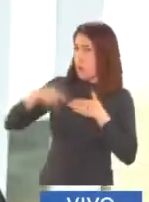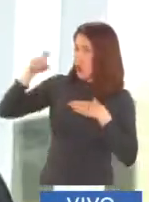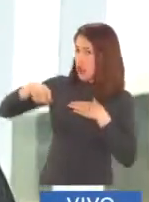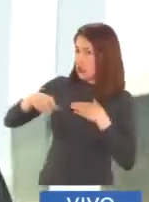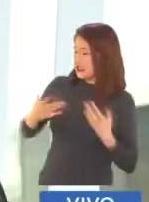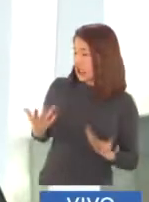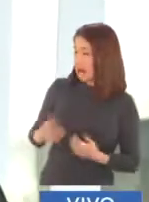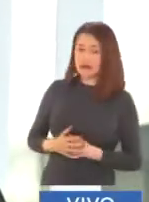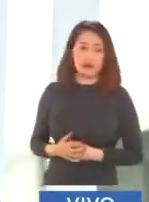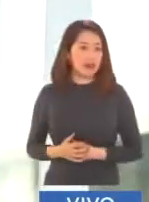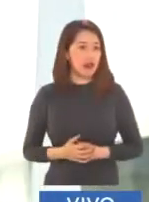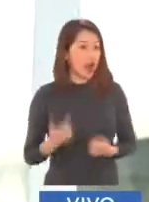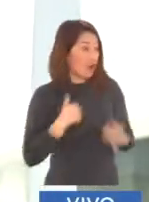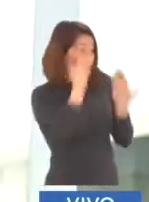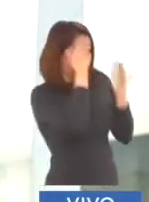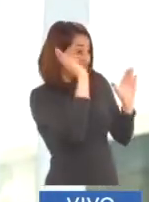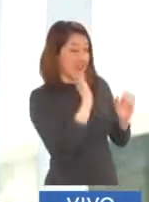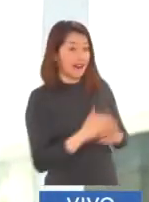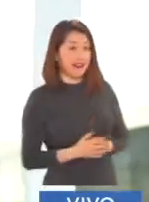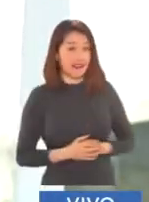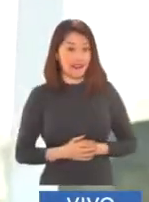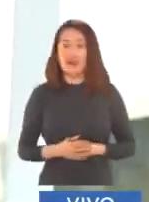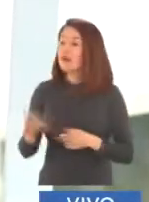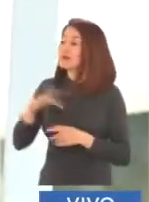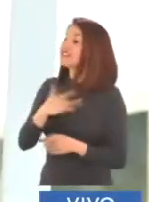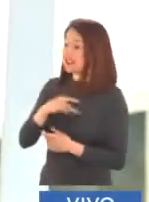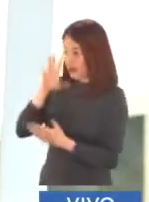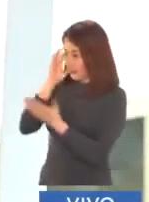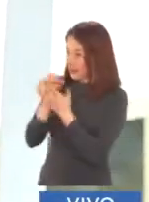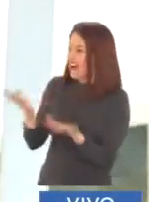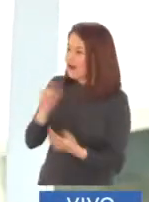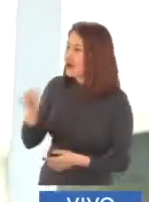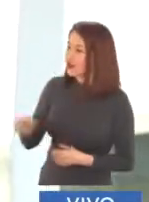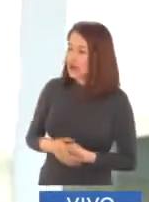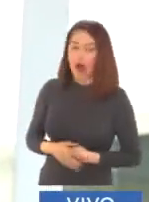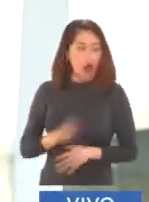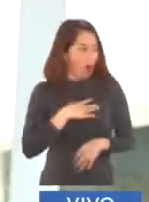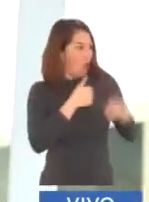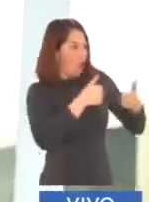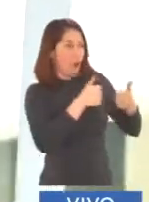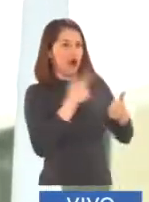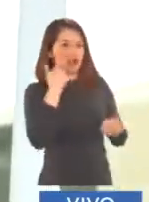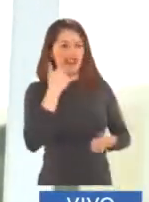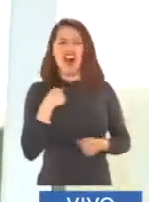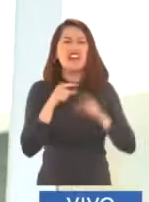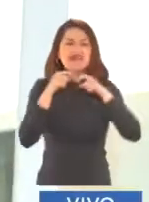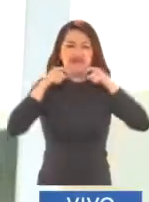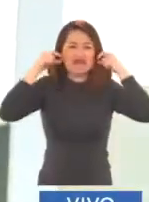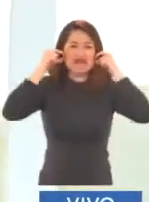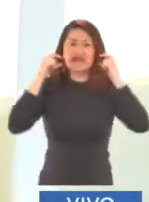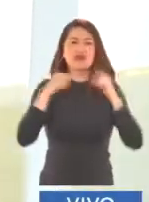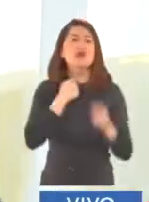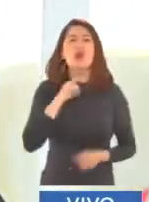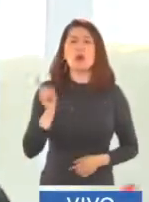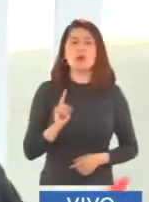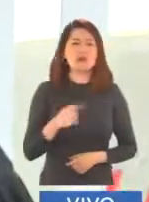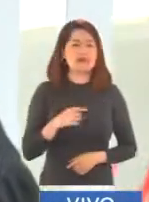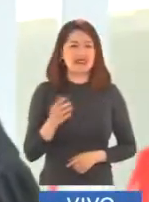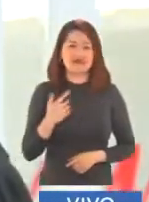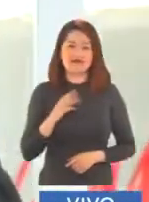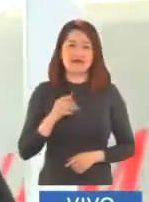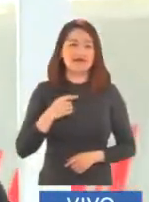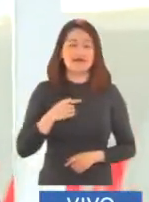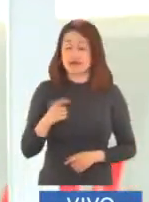un espacio como este? Ah, no, no sabía. Entonces, ¿cómo le parece esa noticia? No, pues espectacular, porque esto es muy incómodo. ¿Le estorba mucho el tapabocas?